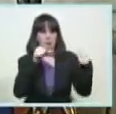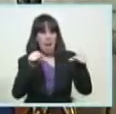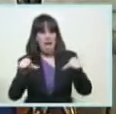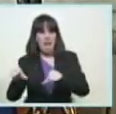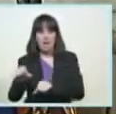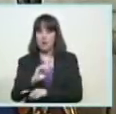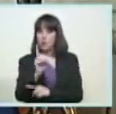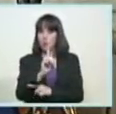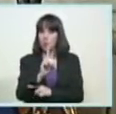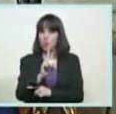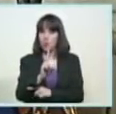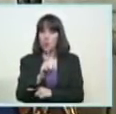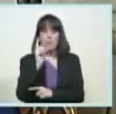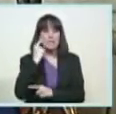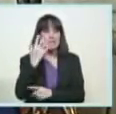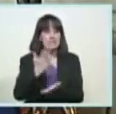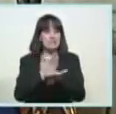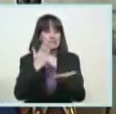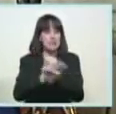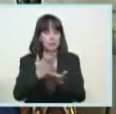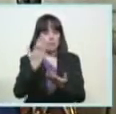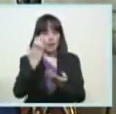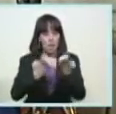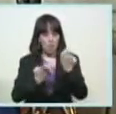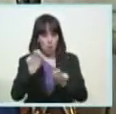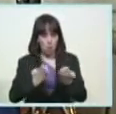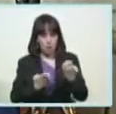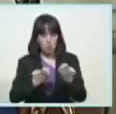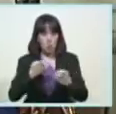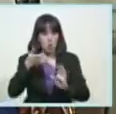crítica autocrítica que sirve para dividir